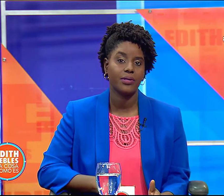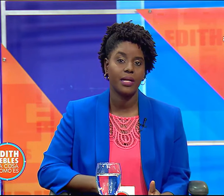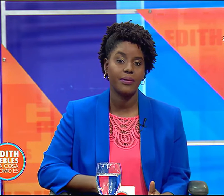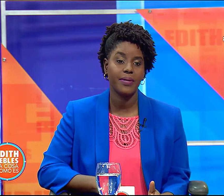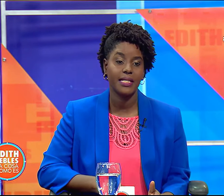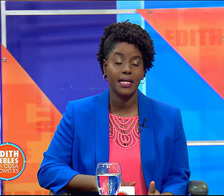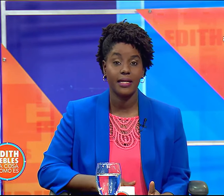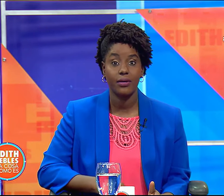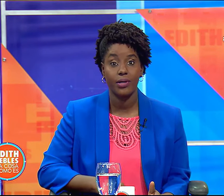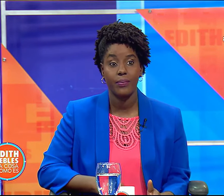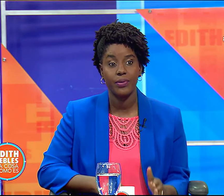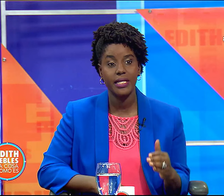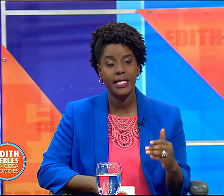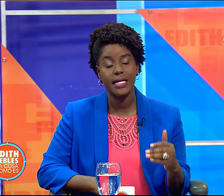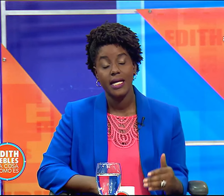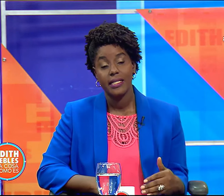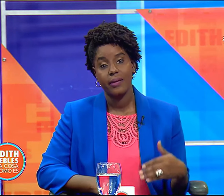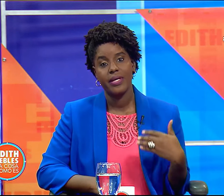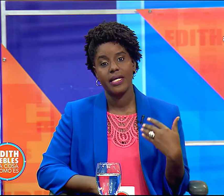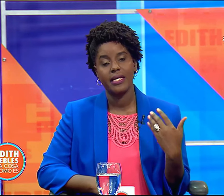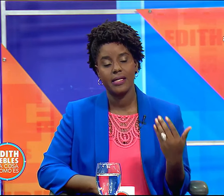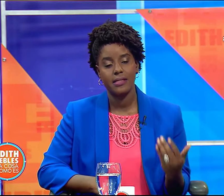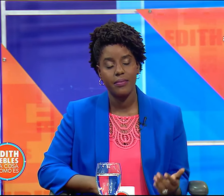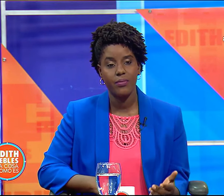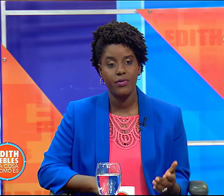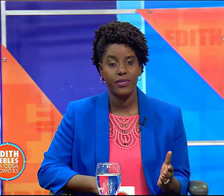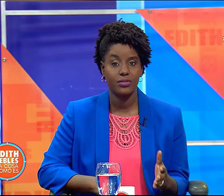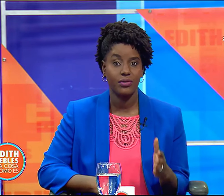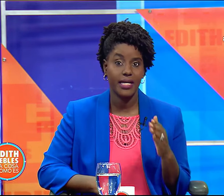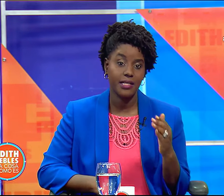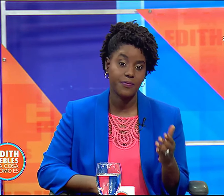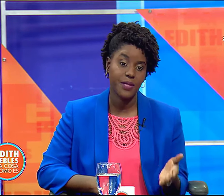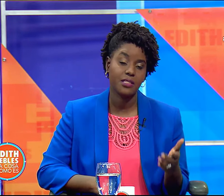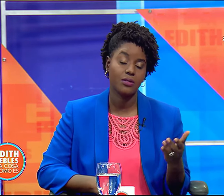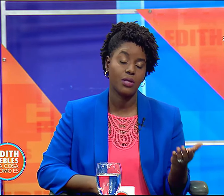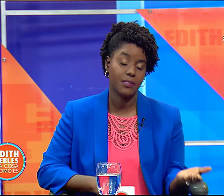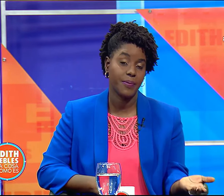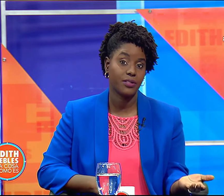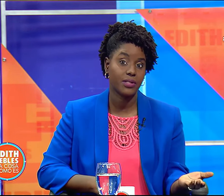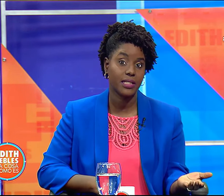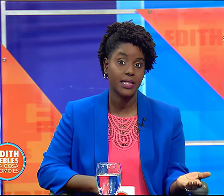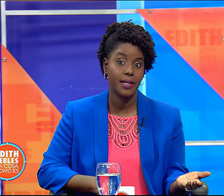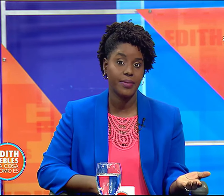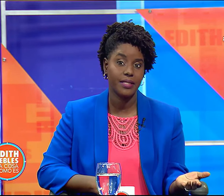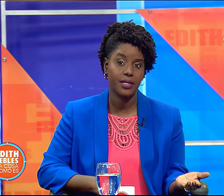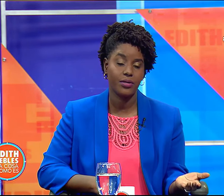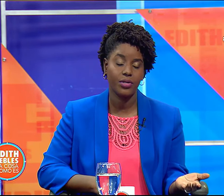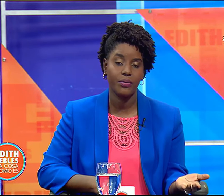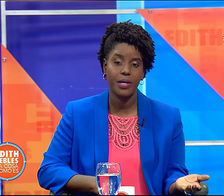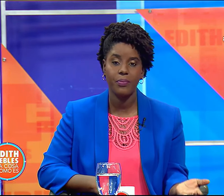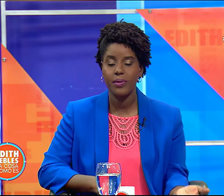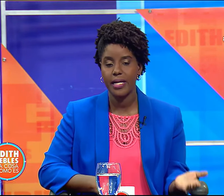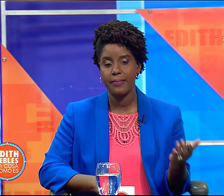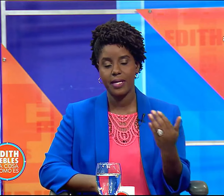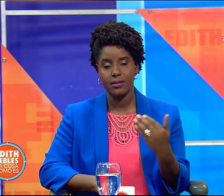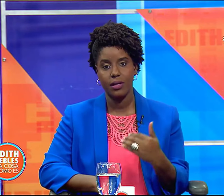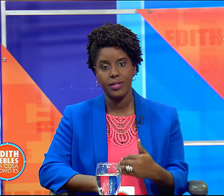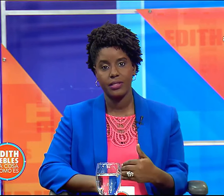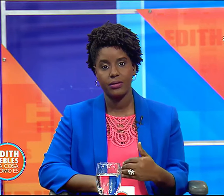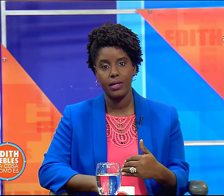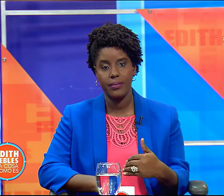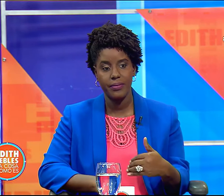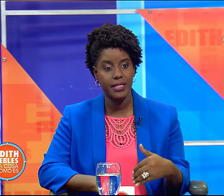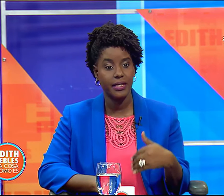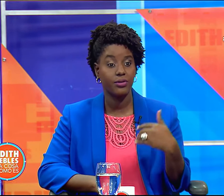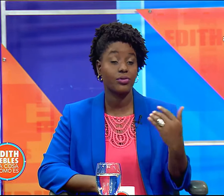Ministerio de la Vivienda, las que correspondían, también en ese mismo fraccionar aspectos que tenía el Ministerio de Obras Públicas, enviárselo al